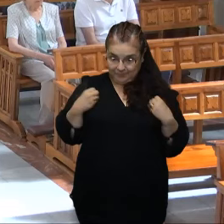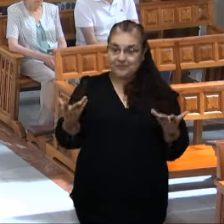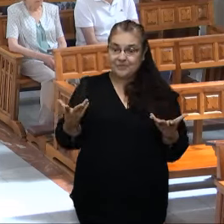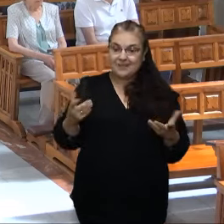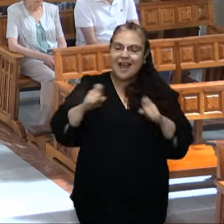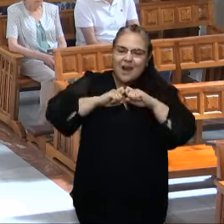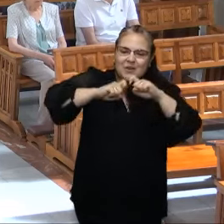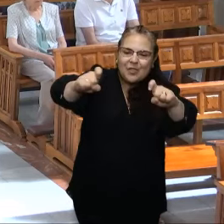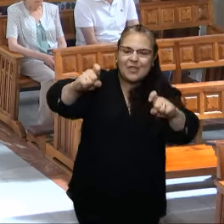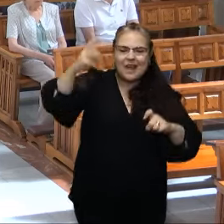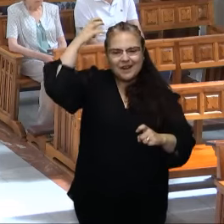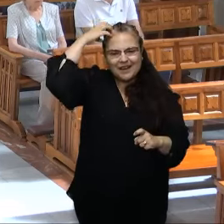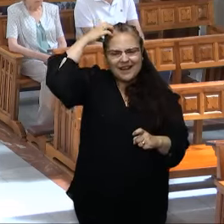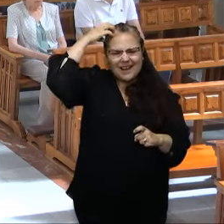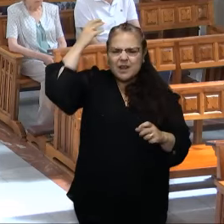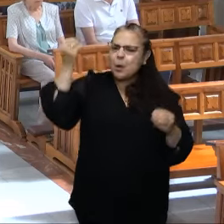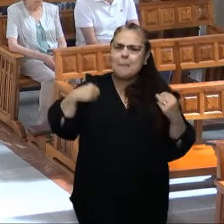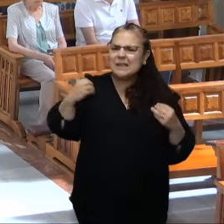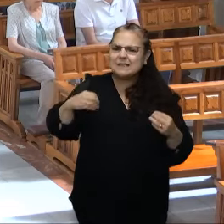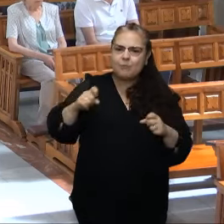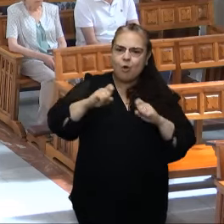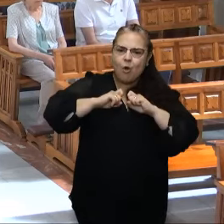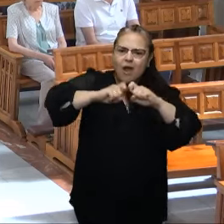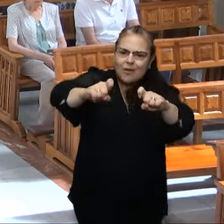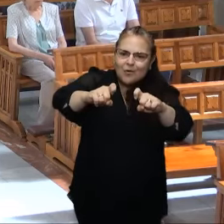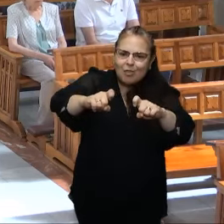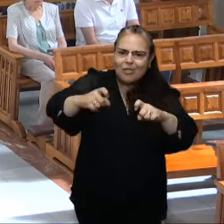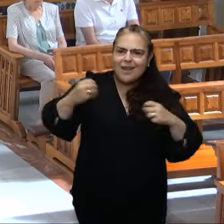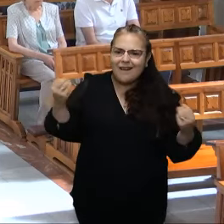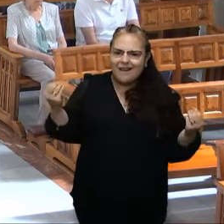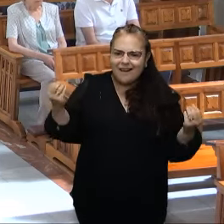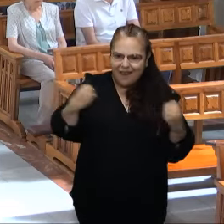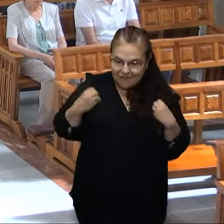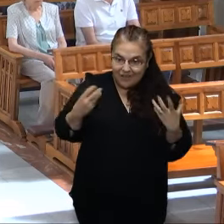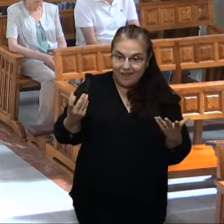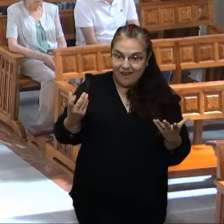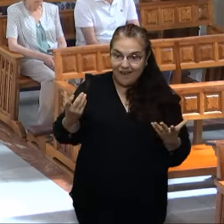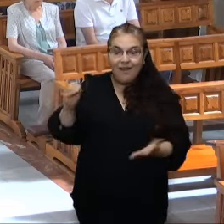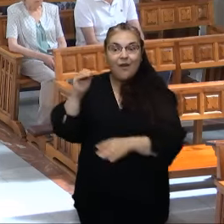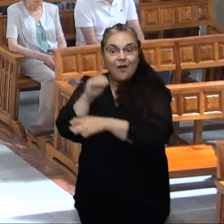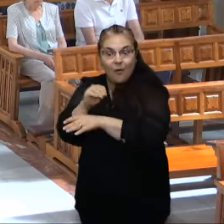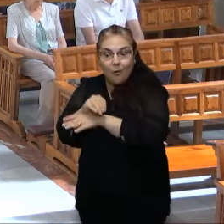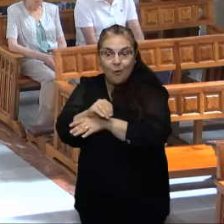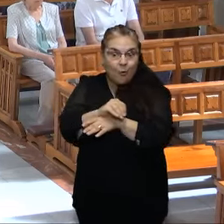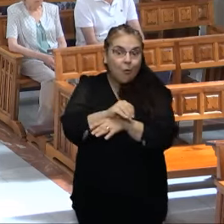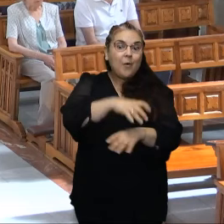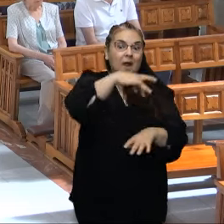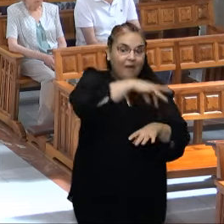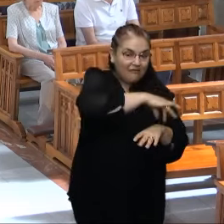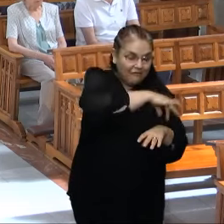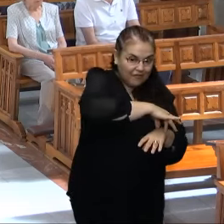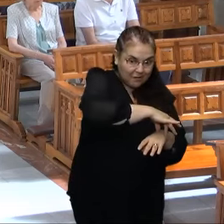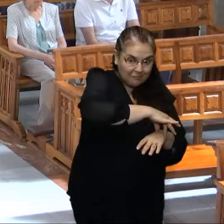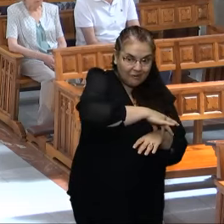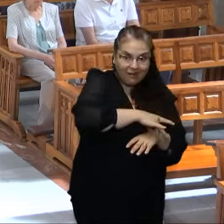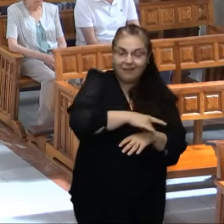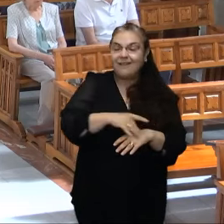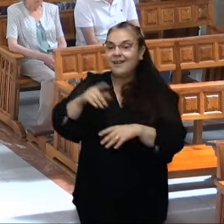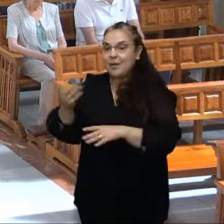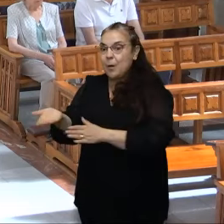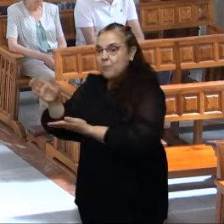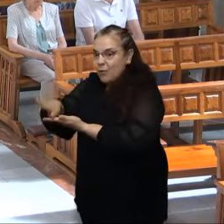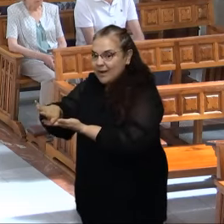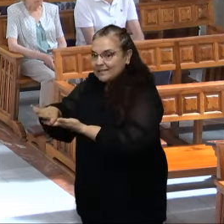Anunciar el reino es lo mismo que anunciar la vida, curando las enfermedades y restaurando de la muerte.